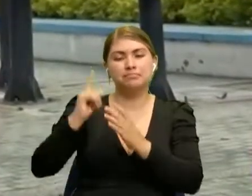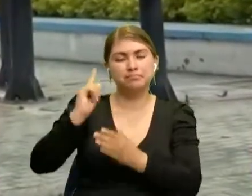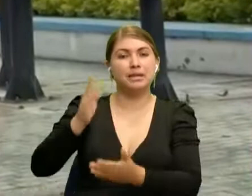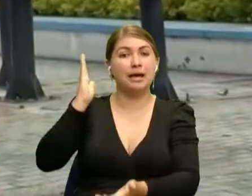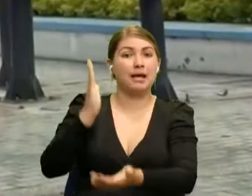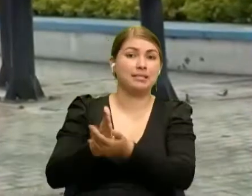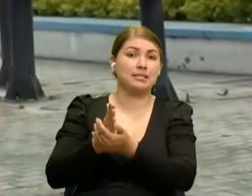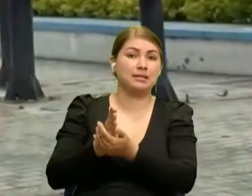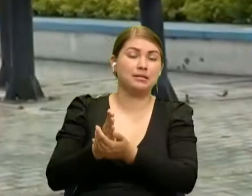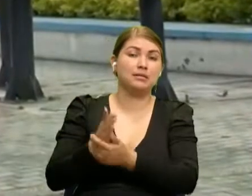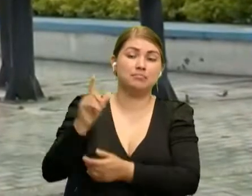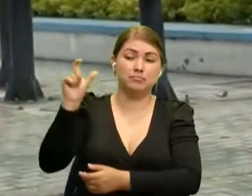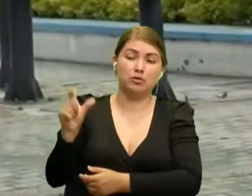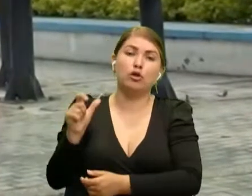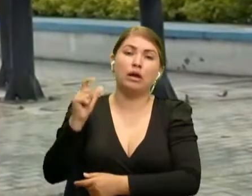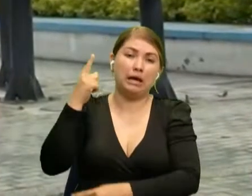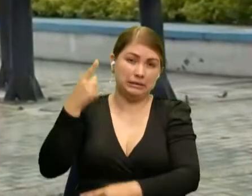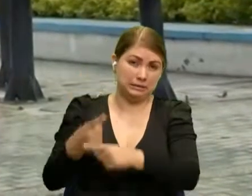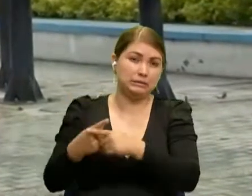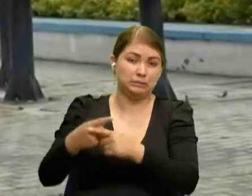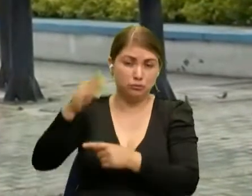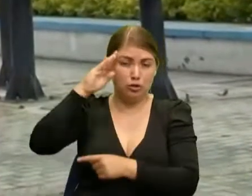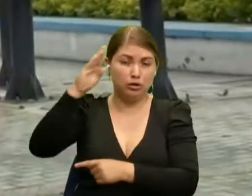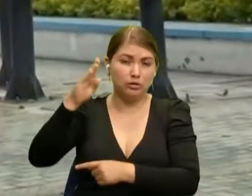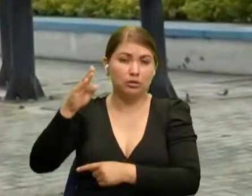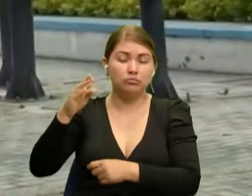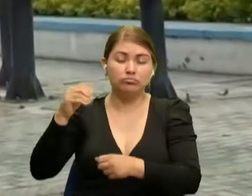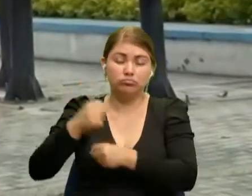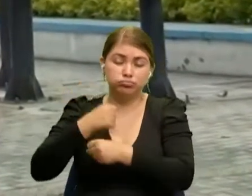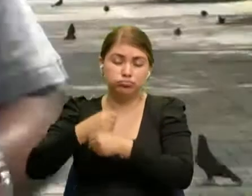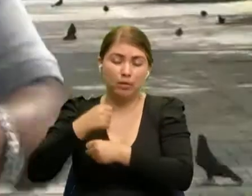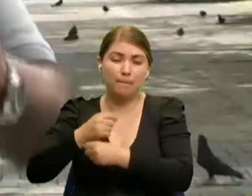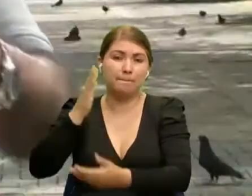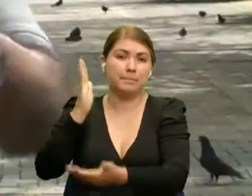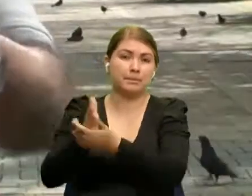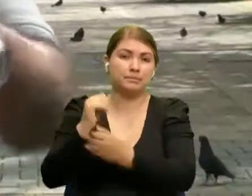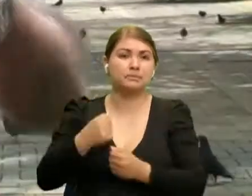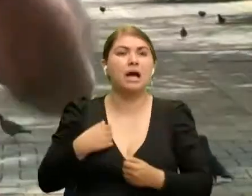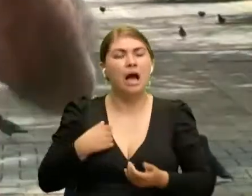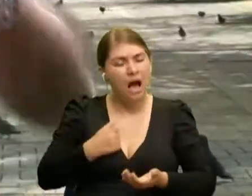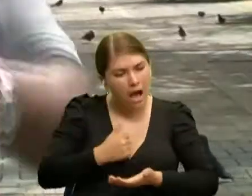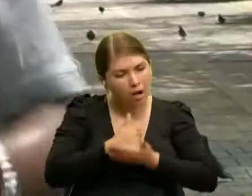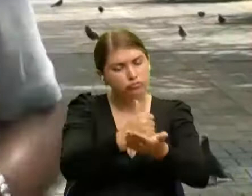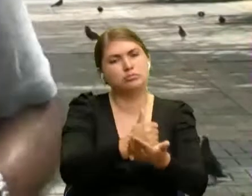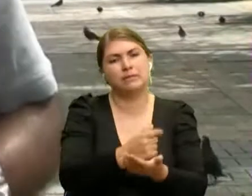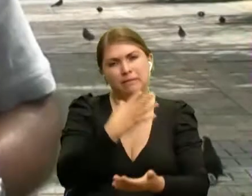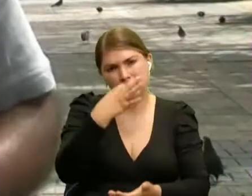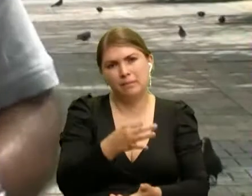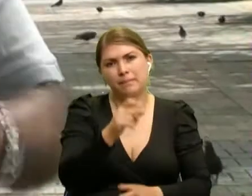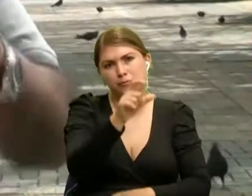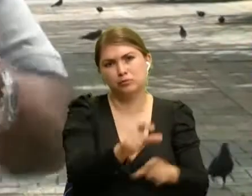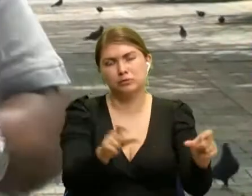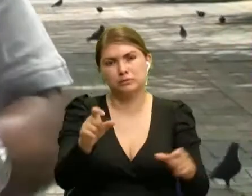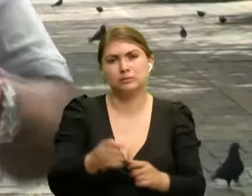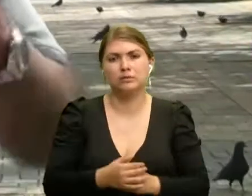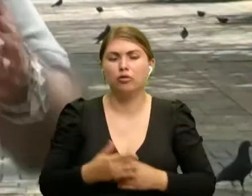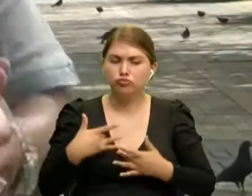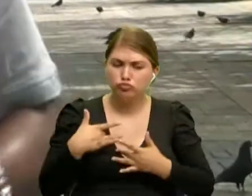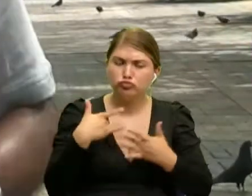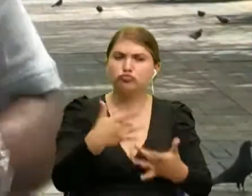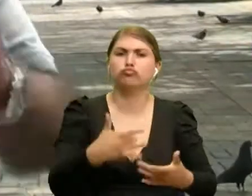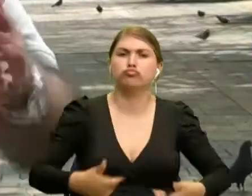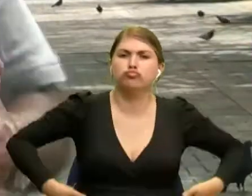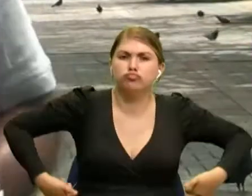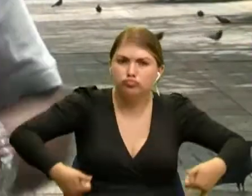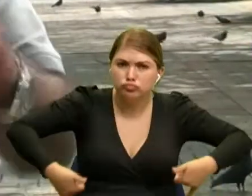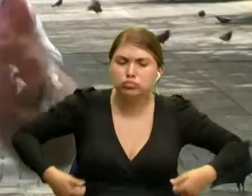que sufrió este ex agente de la policía cuando estaba en ejercicio es ayudarle abiertamente a las personas que necesitan hemos donado sillas de